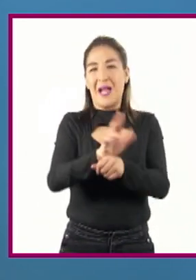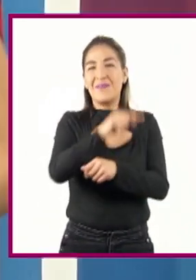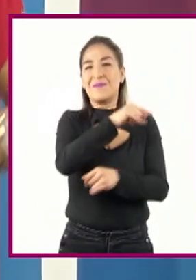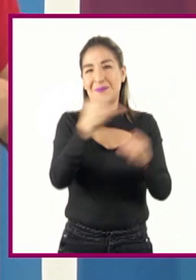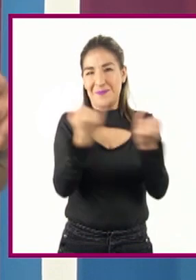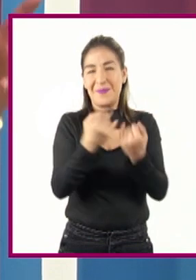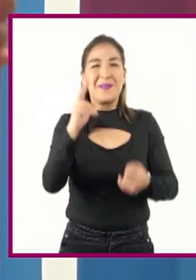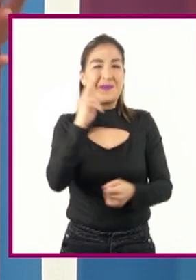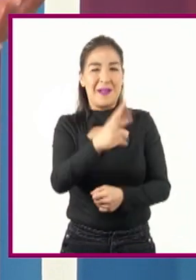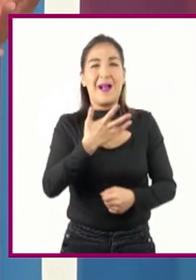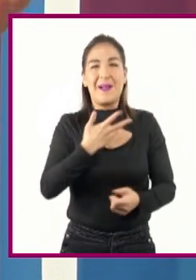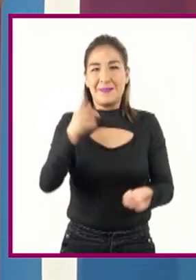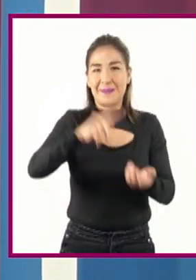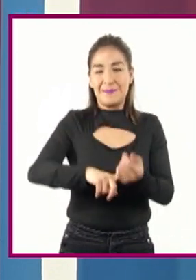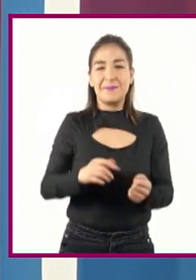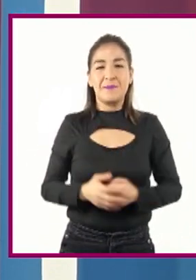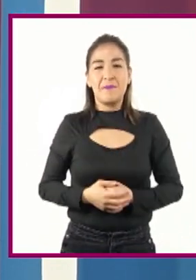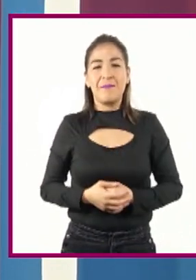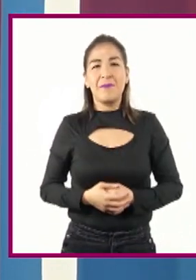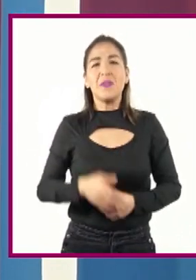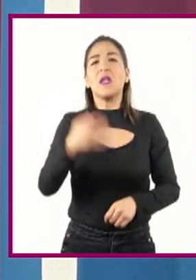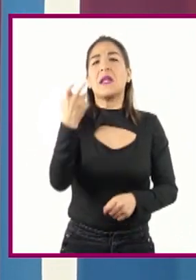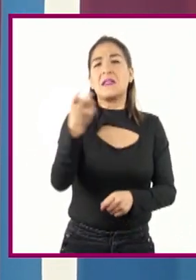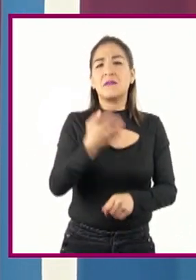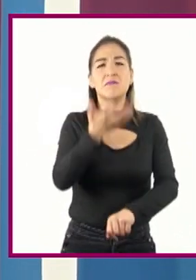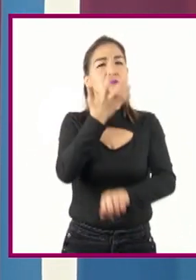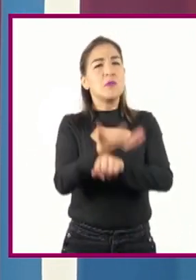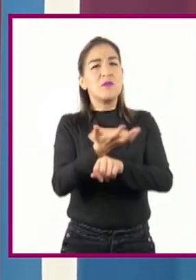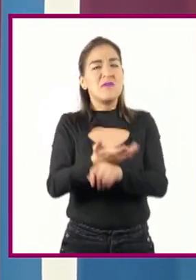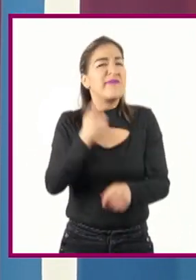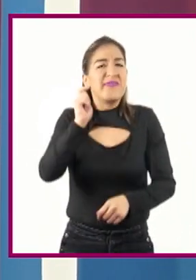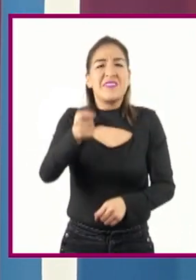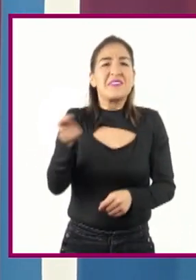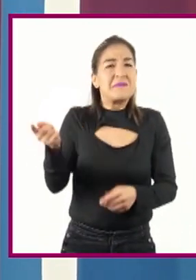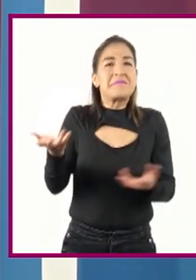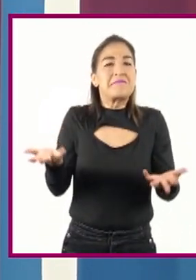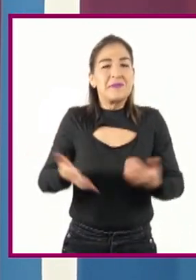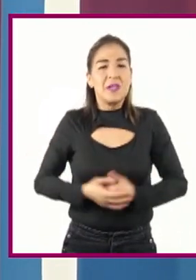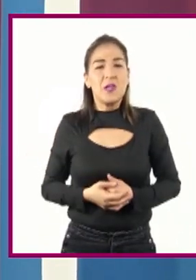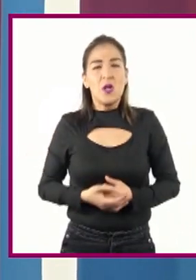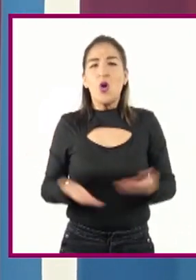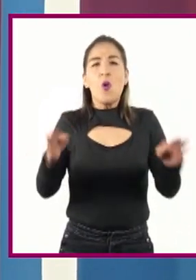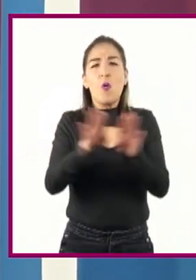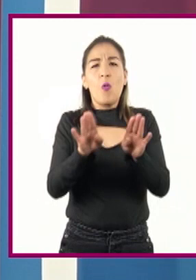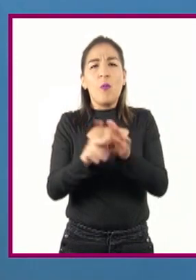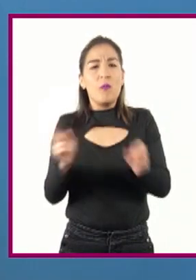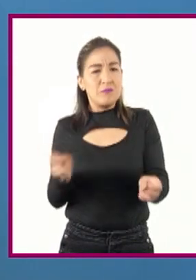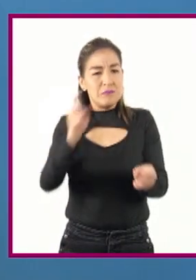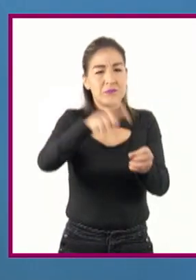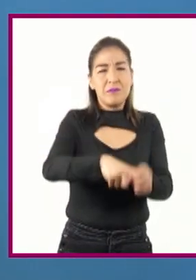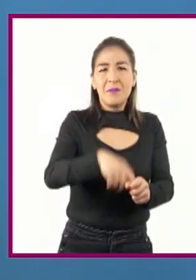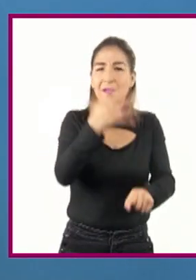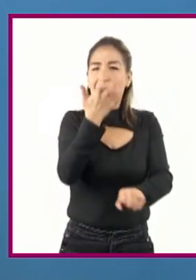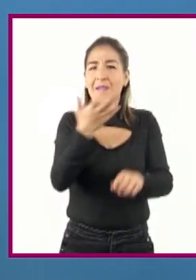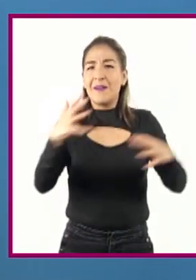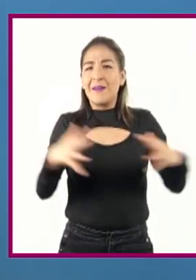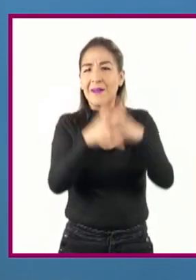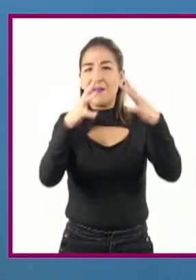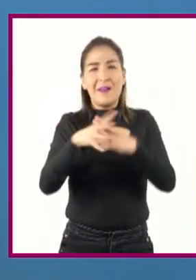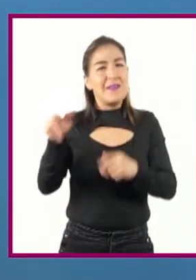nombre. ¿Y qué hay de los Estados Unidos de América? ¿Cuándo entró a la guerra?